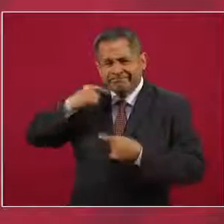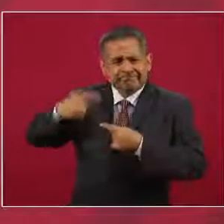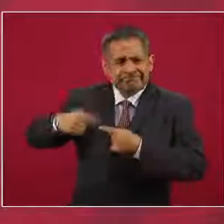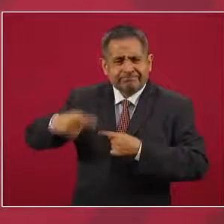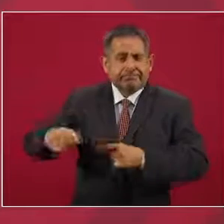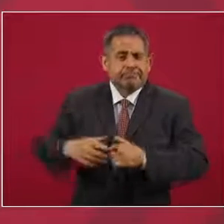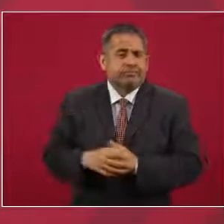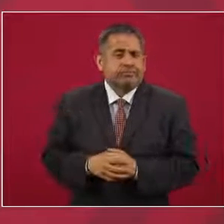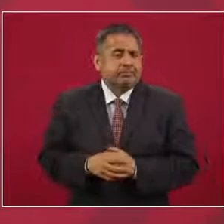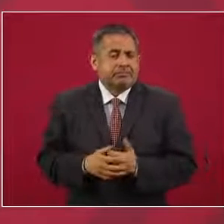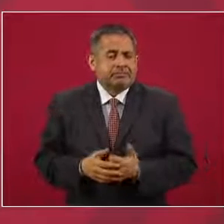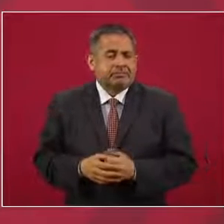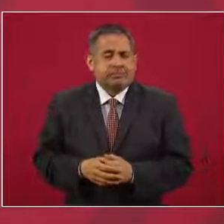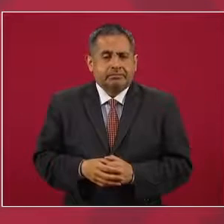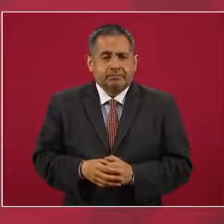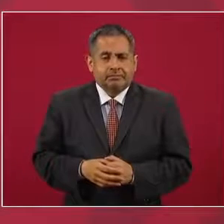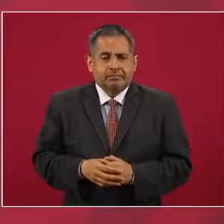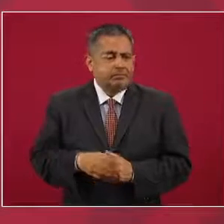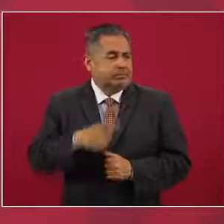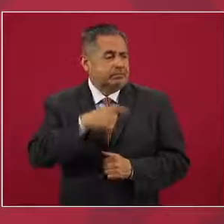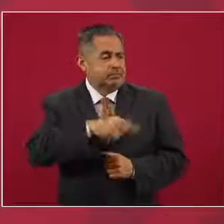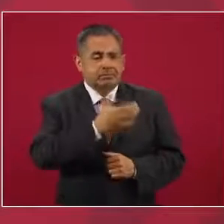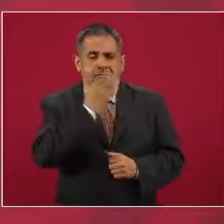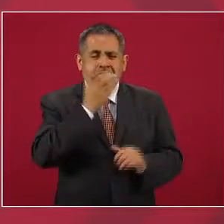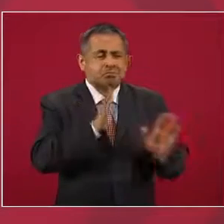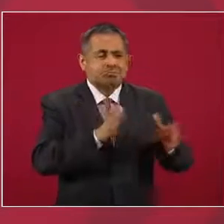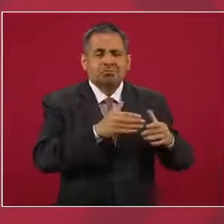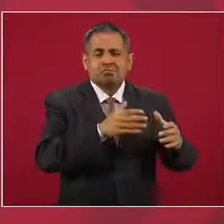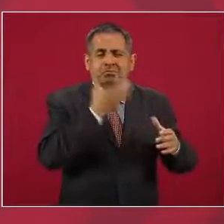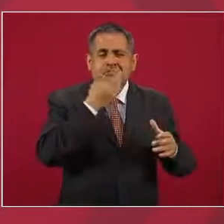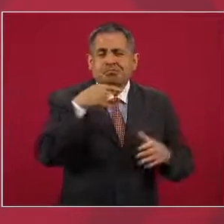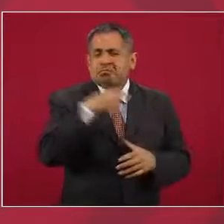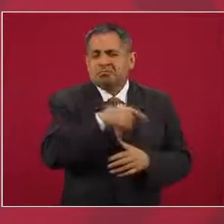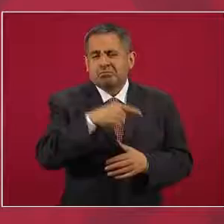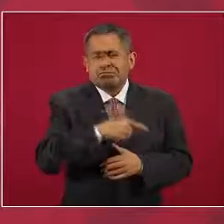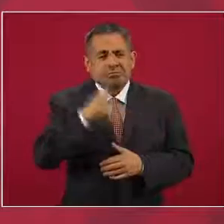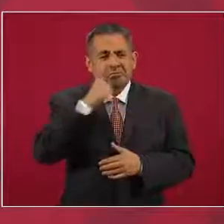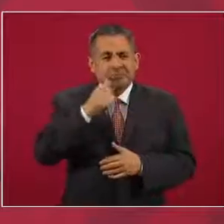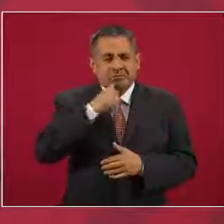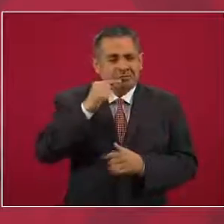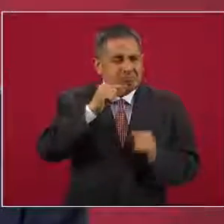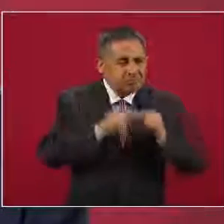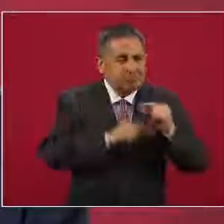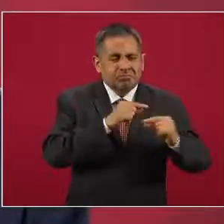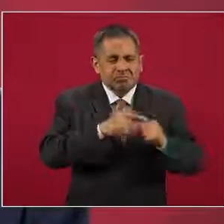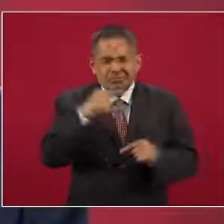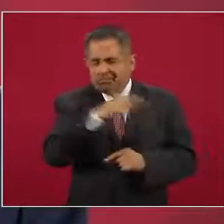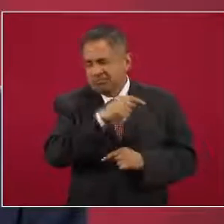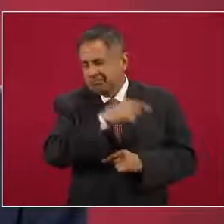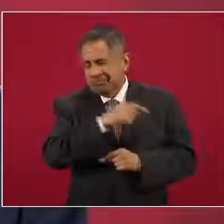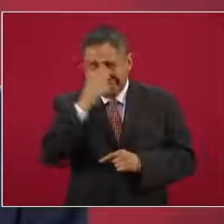La derecha, el conservadurismo, fue creando